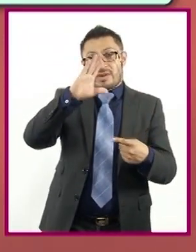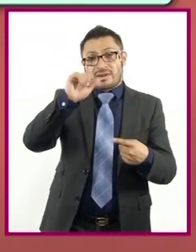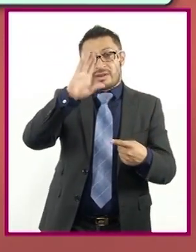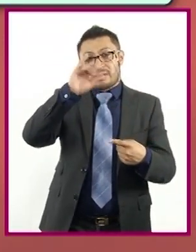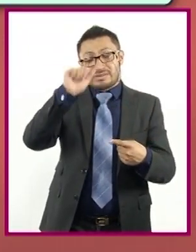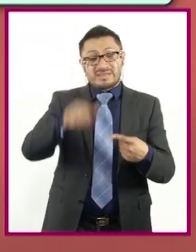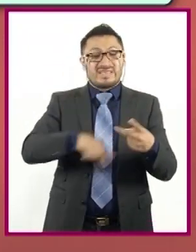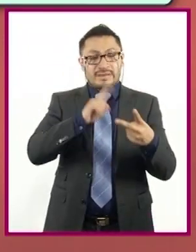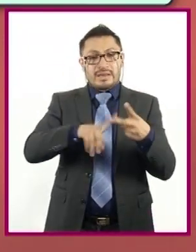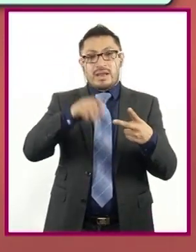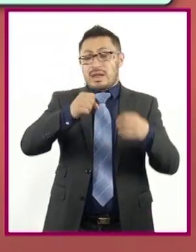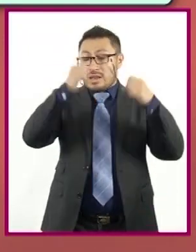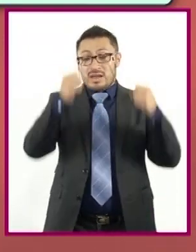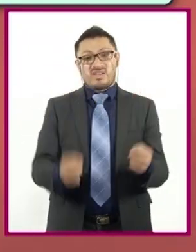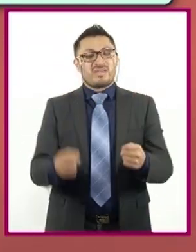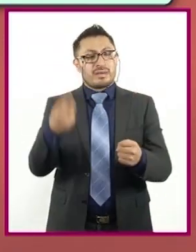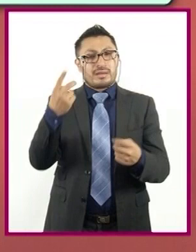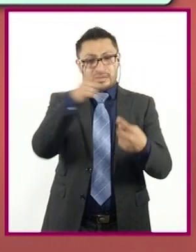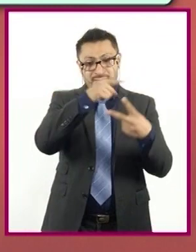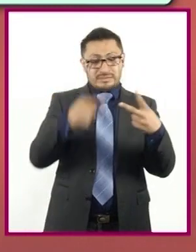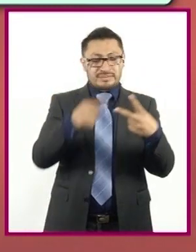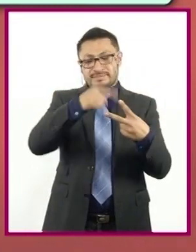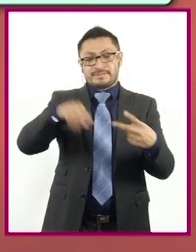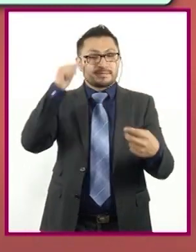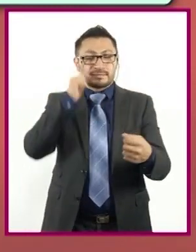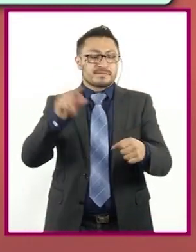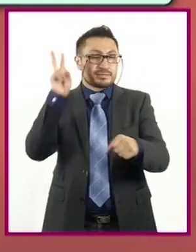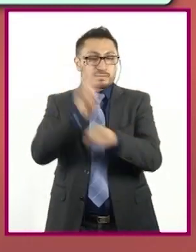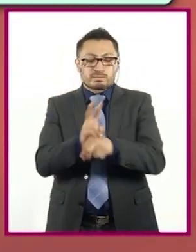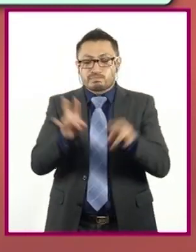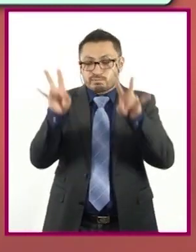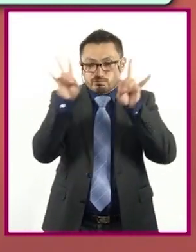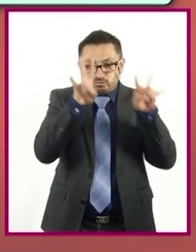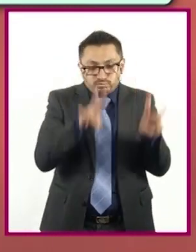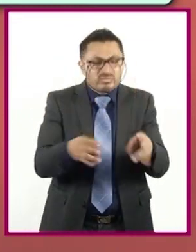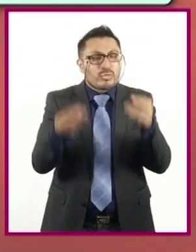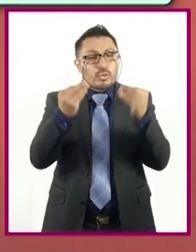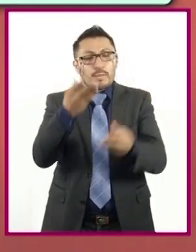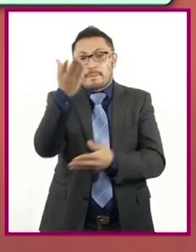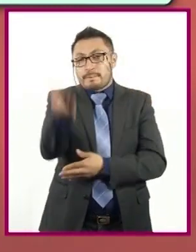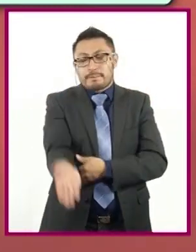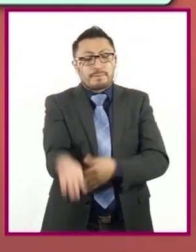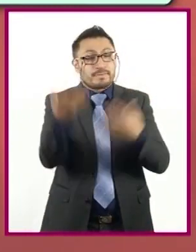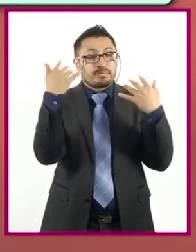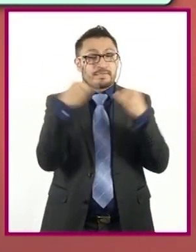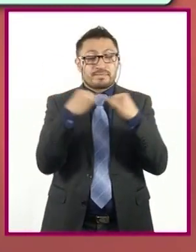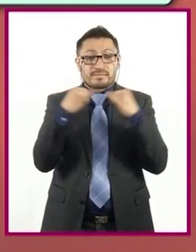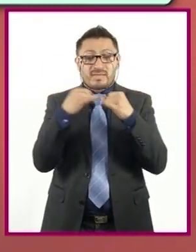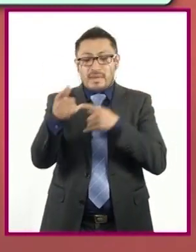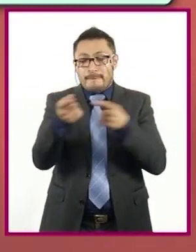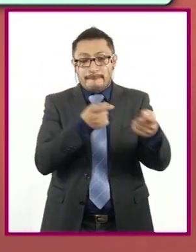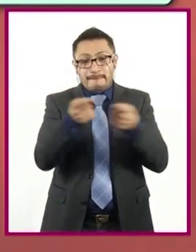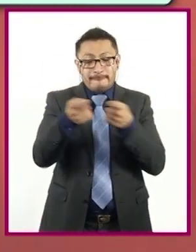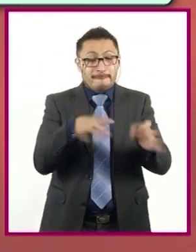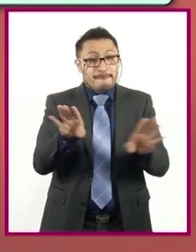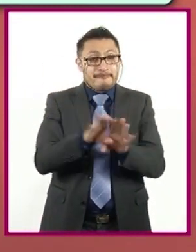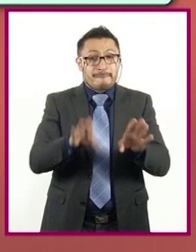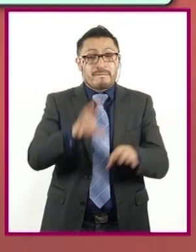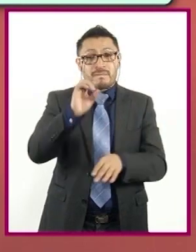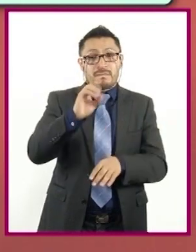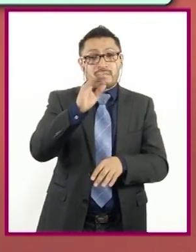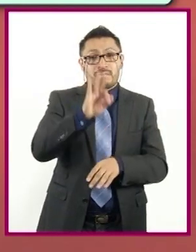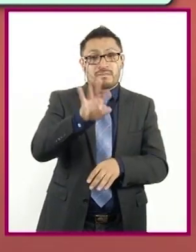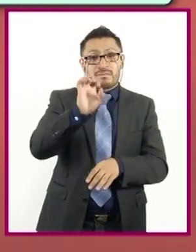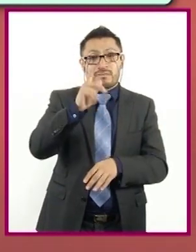seguridad. Estos dos puntos siempre se vigilan y son muy solicitados por las agencias regulatorias como la COFEPRIS